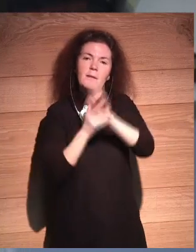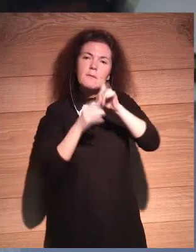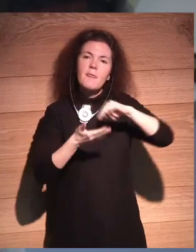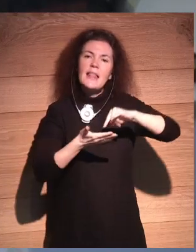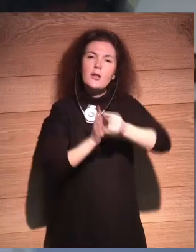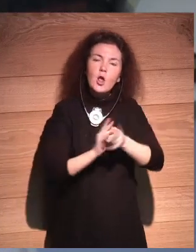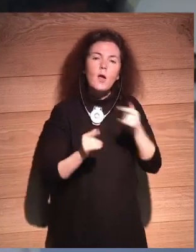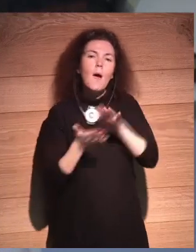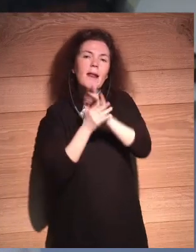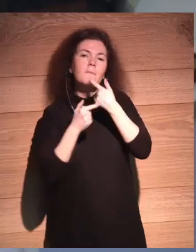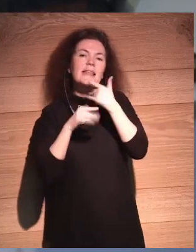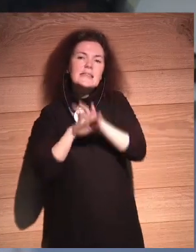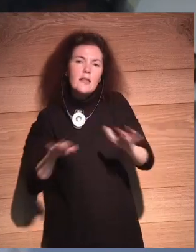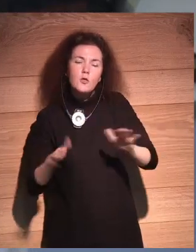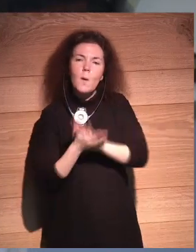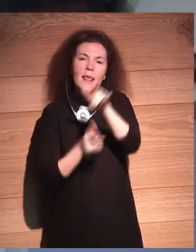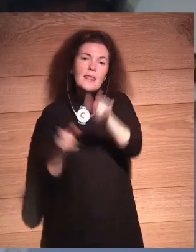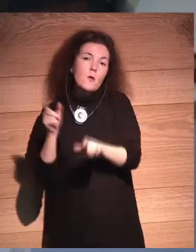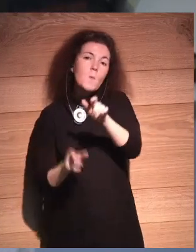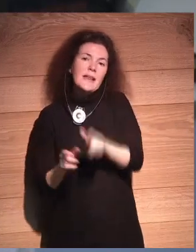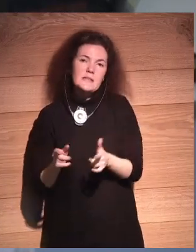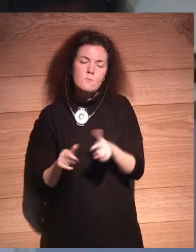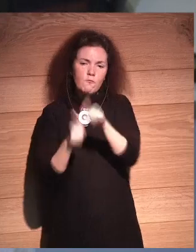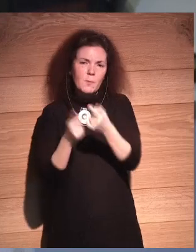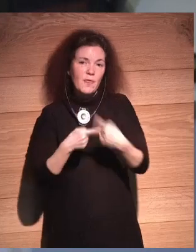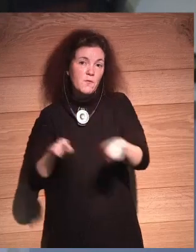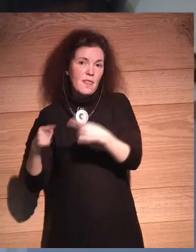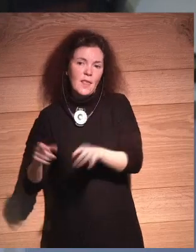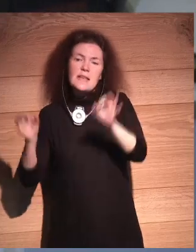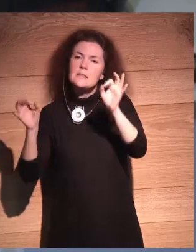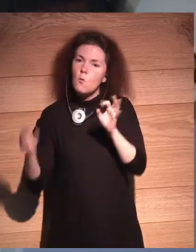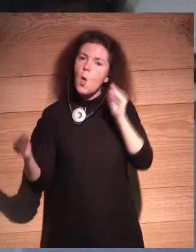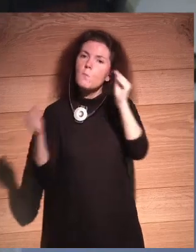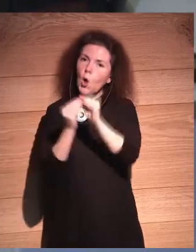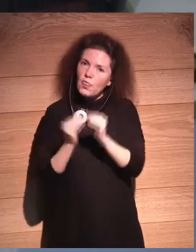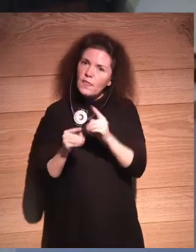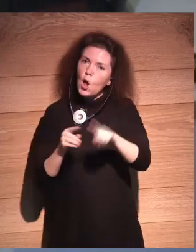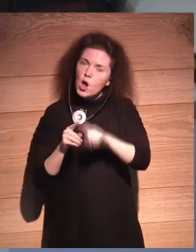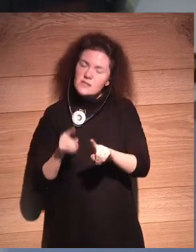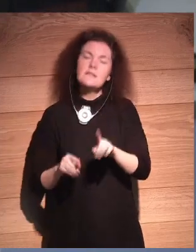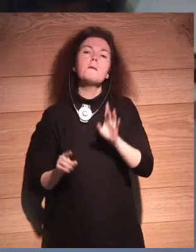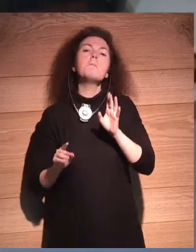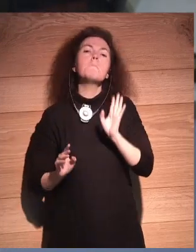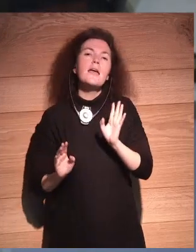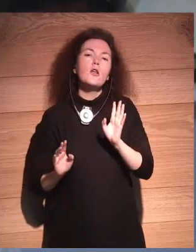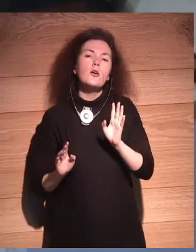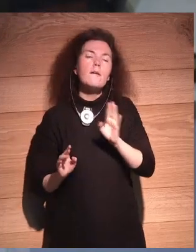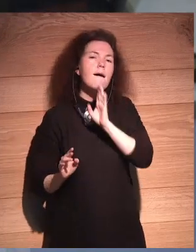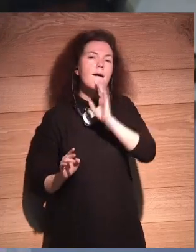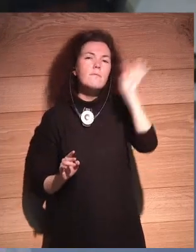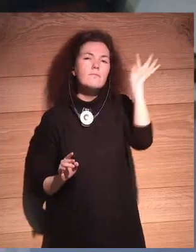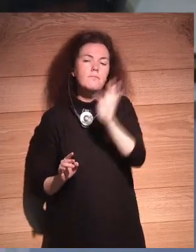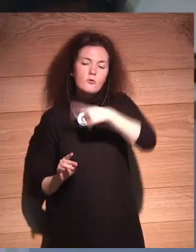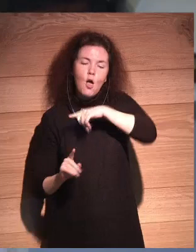tecnología o el silencio o el humanismo, de formas muy diferentes, que seguro que convergerán en puntos, pero que todo esto es